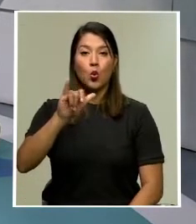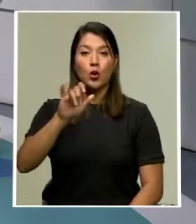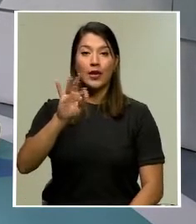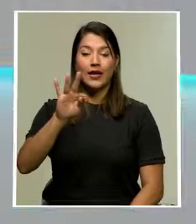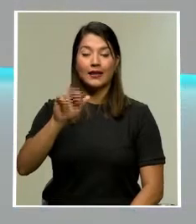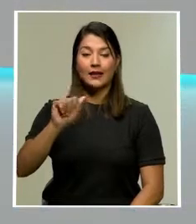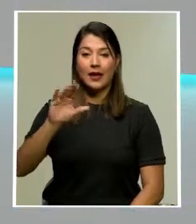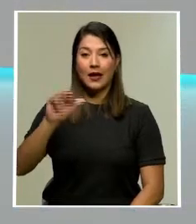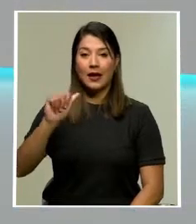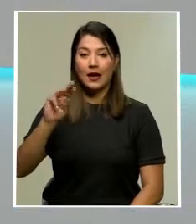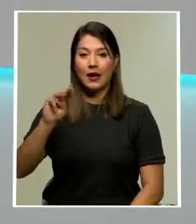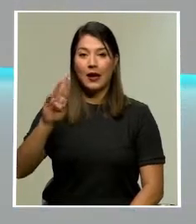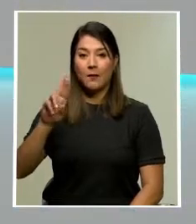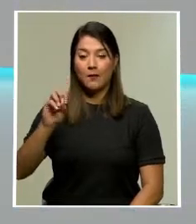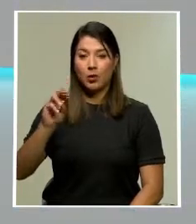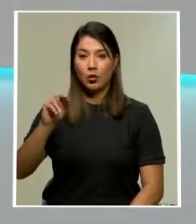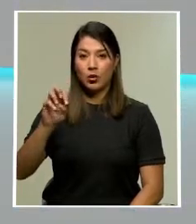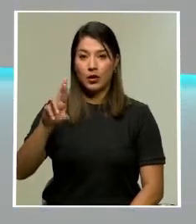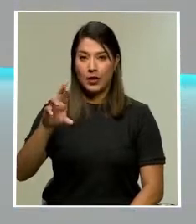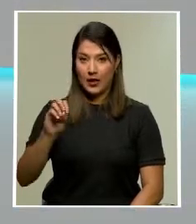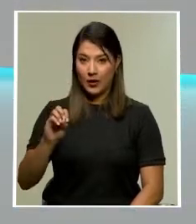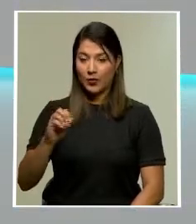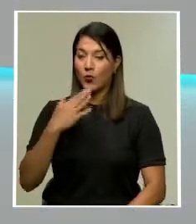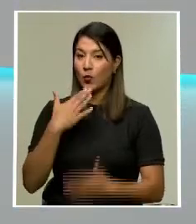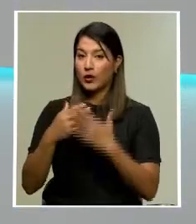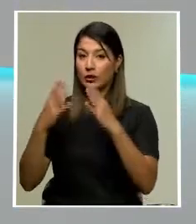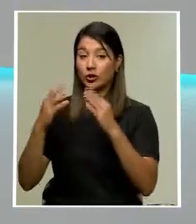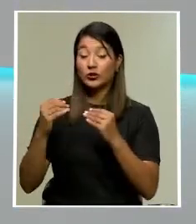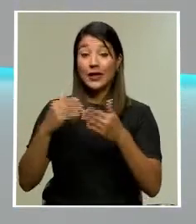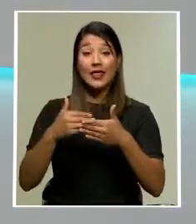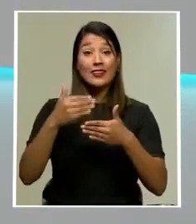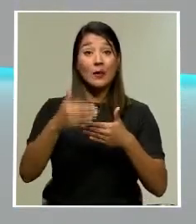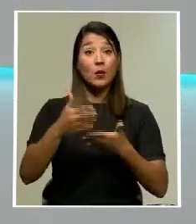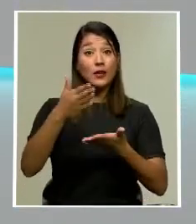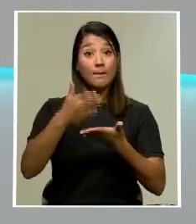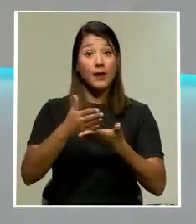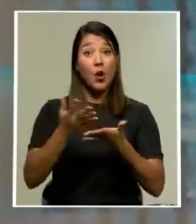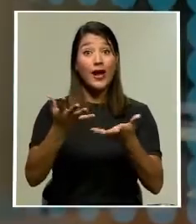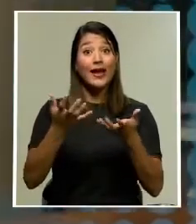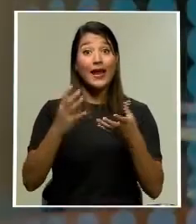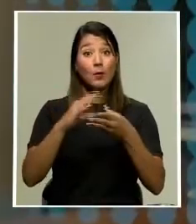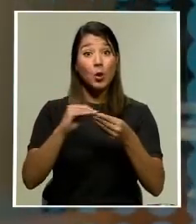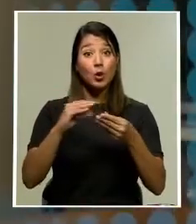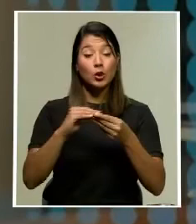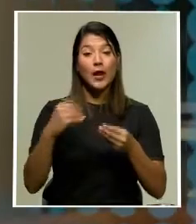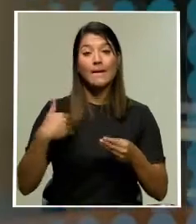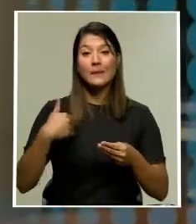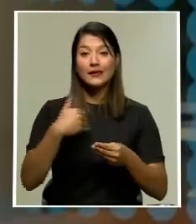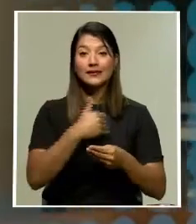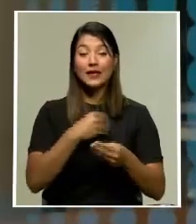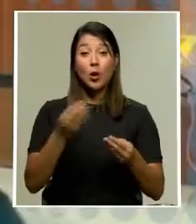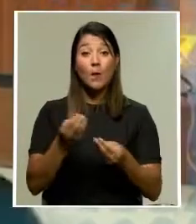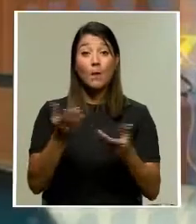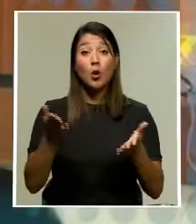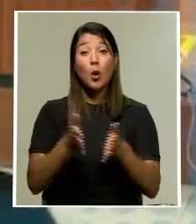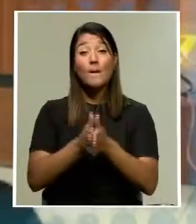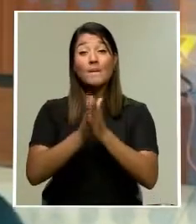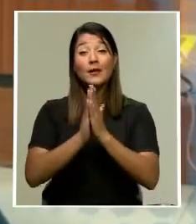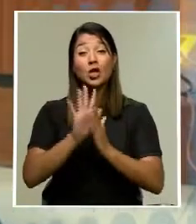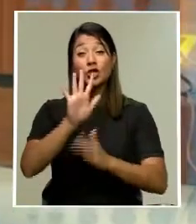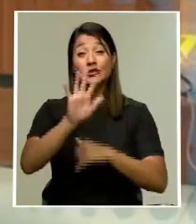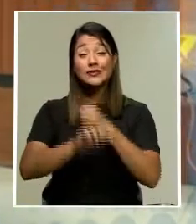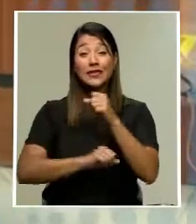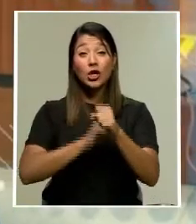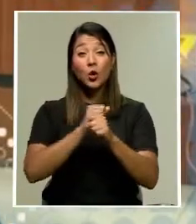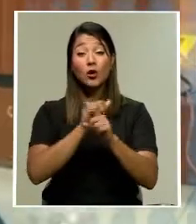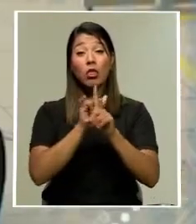gracias. Buenas noches. Al volver de la pausa, le contamos que el Ministerio Público solicitó 5 años de